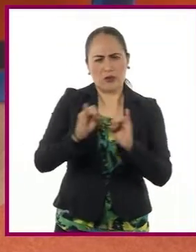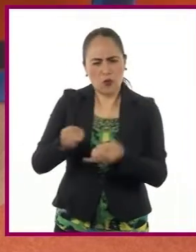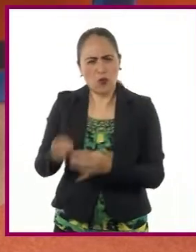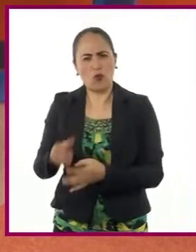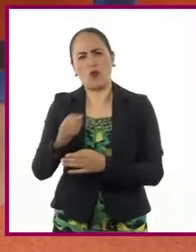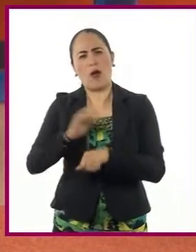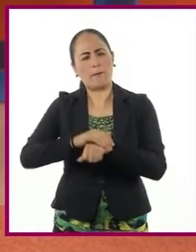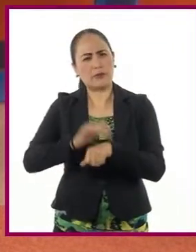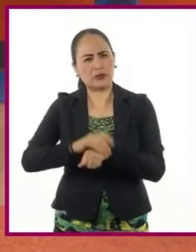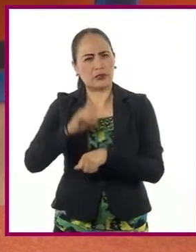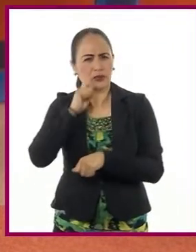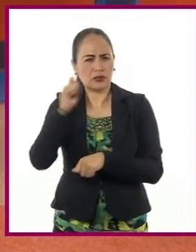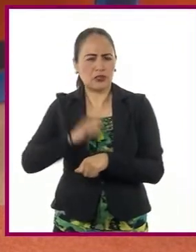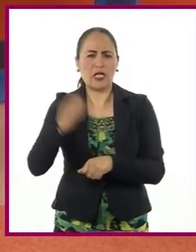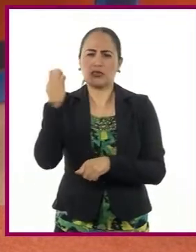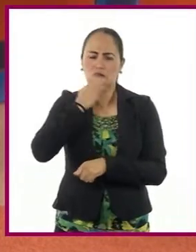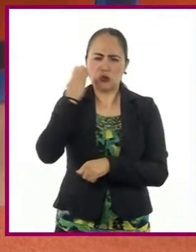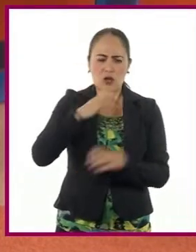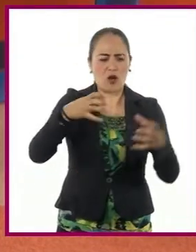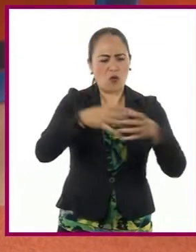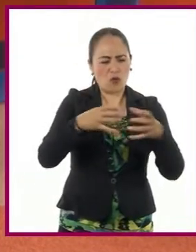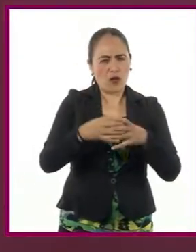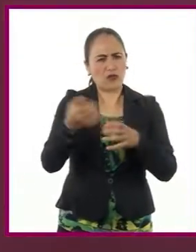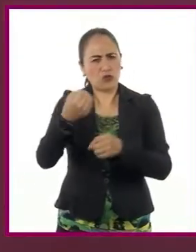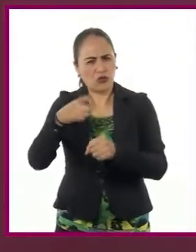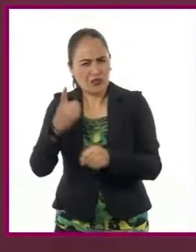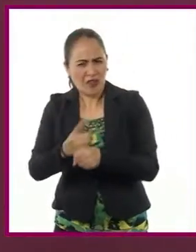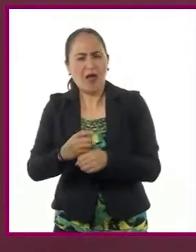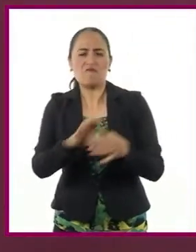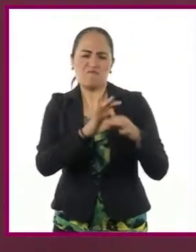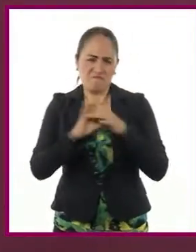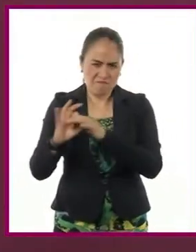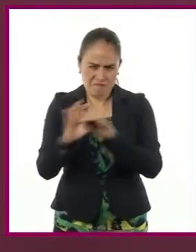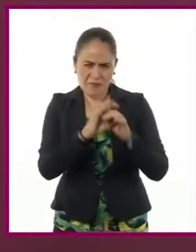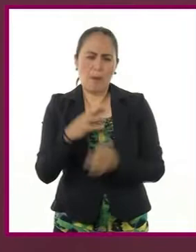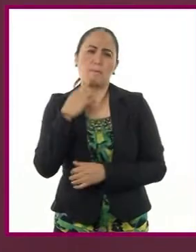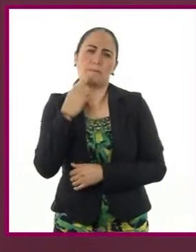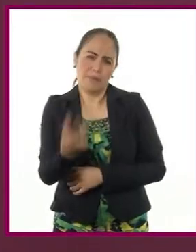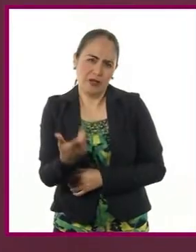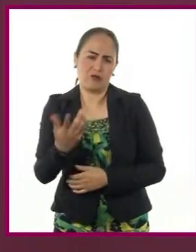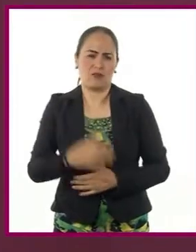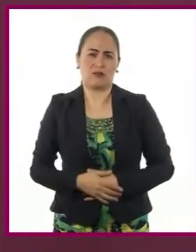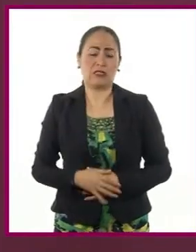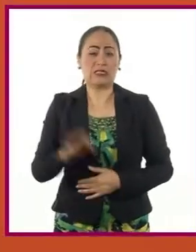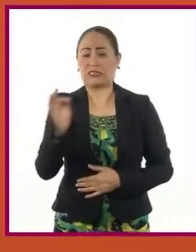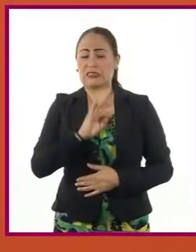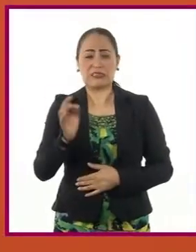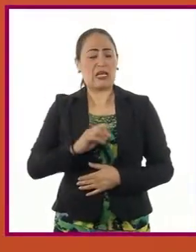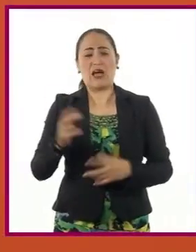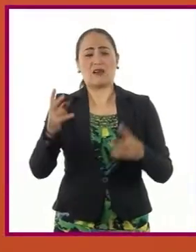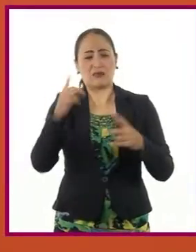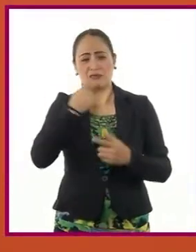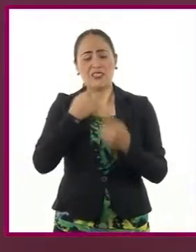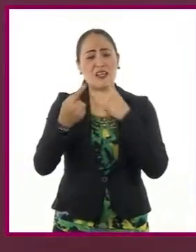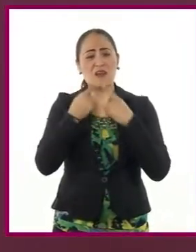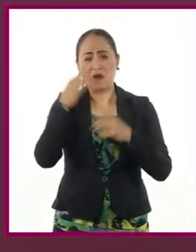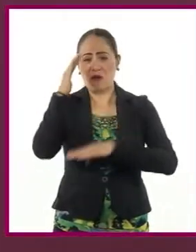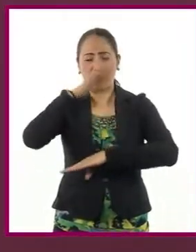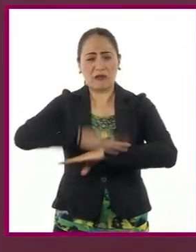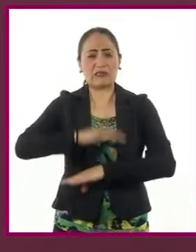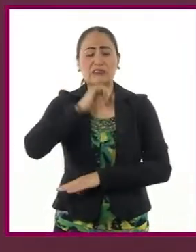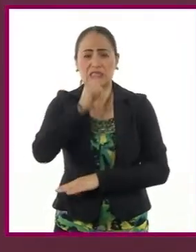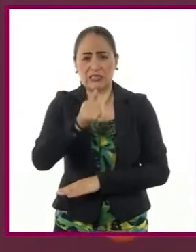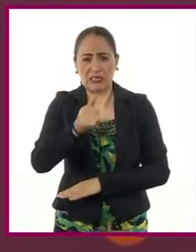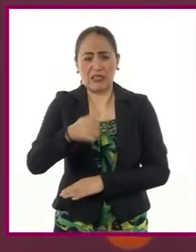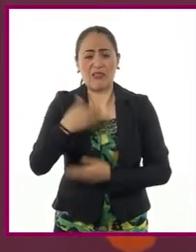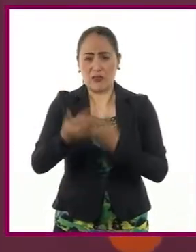amistades, escuela, comunidad y como sociedad. De lo contrario, tendremos serias limitaciones para realizar lo mejor